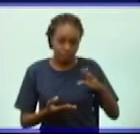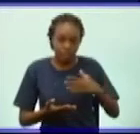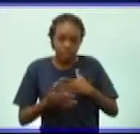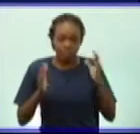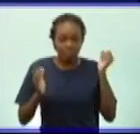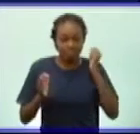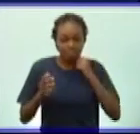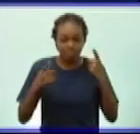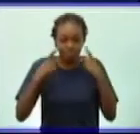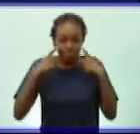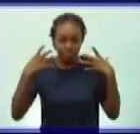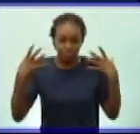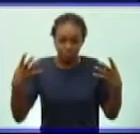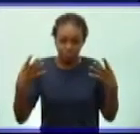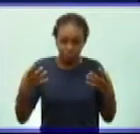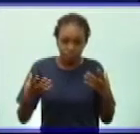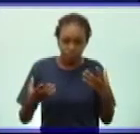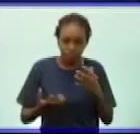importancia,